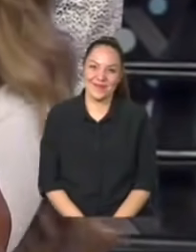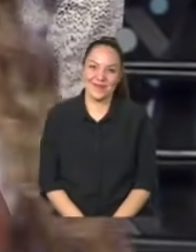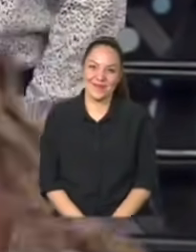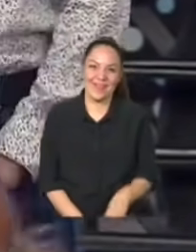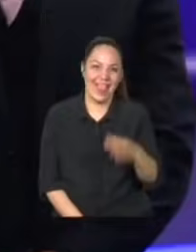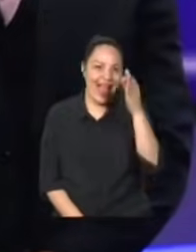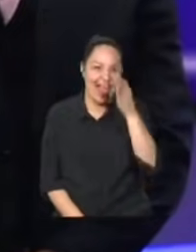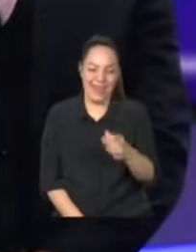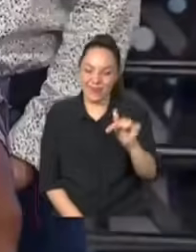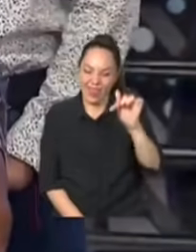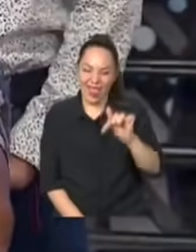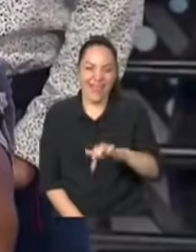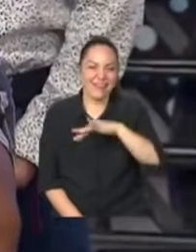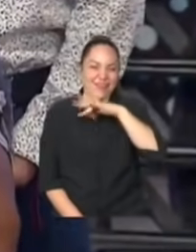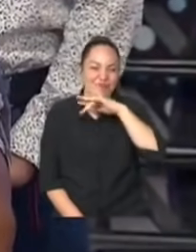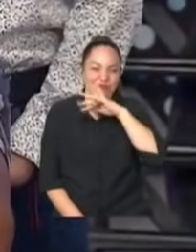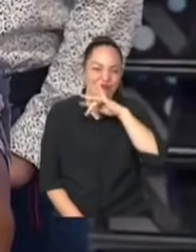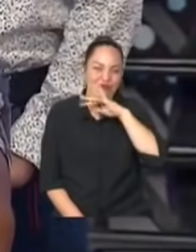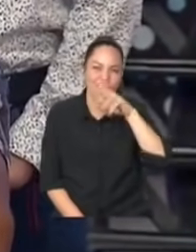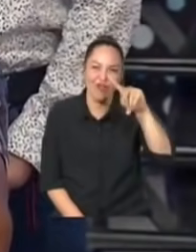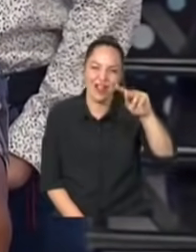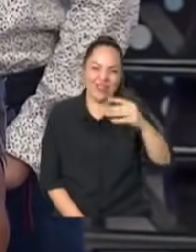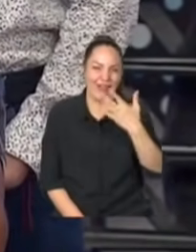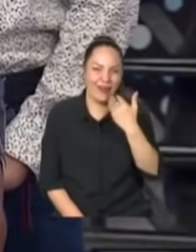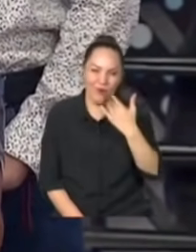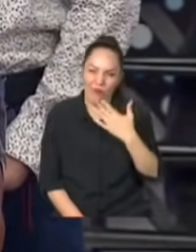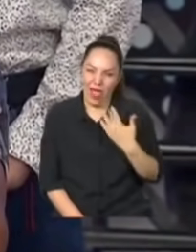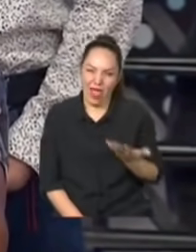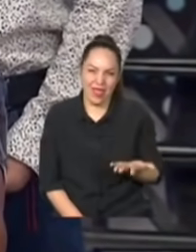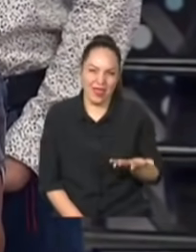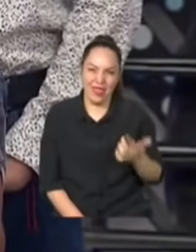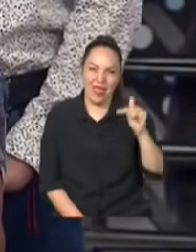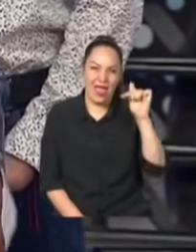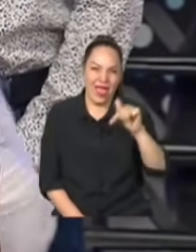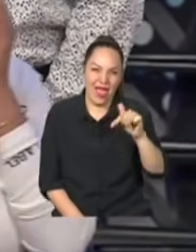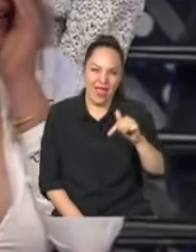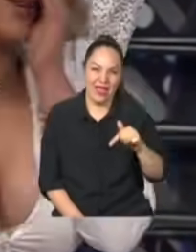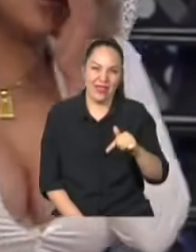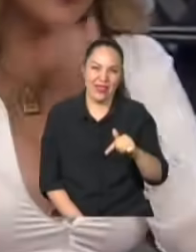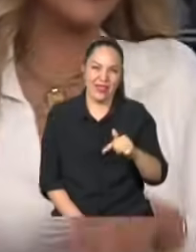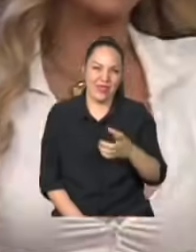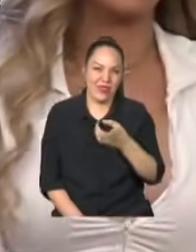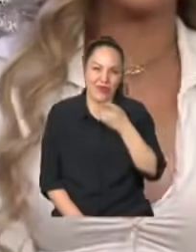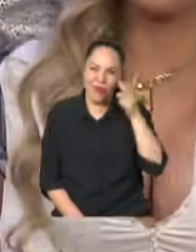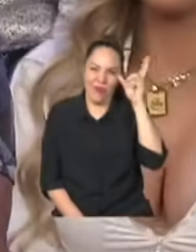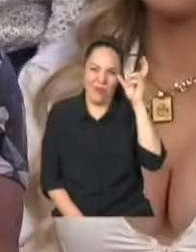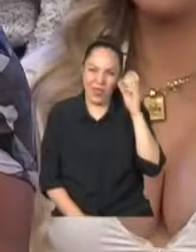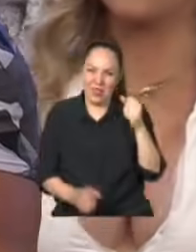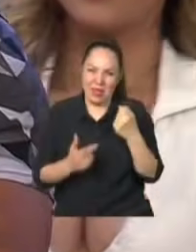aquí en este programa. Mire, para que vea que no, yo no le tengo envidia ni coraje que lo quiera, mire.